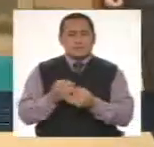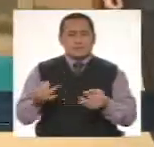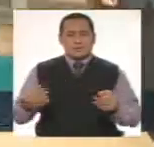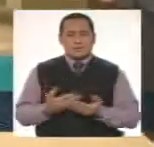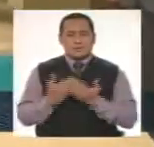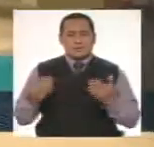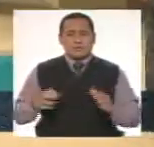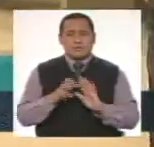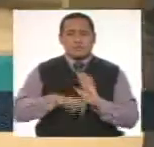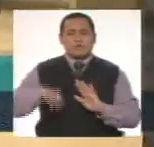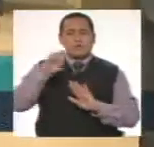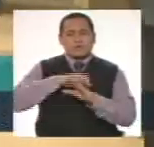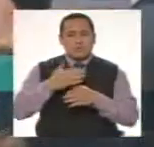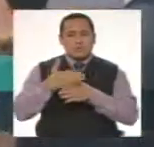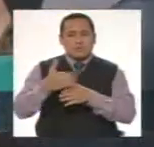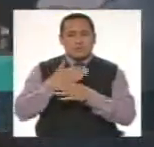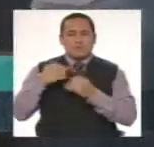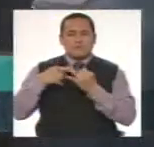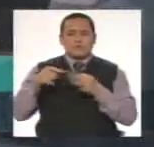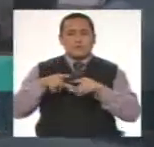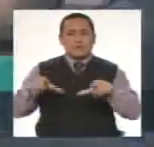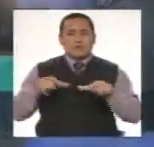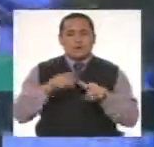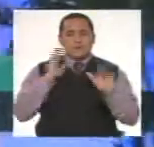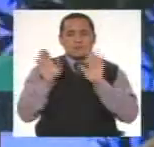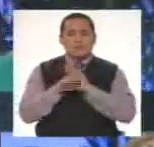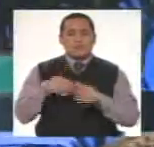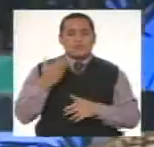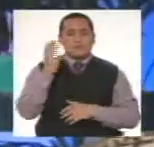productos, proyectos de cooperación en áreas como